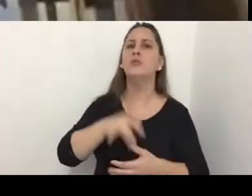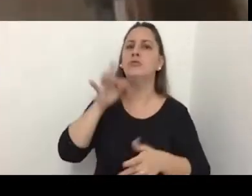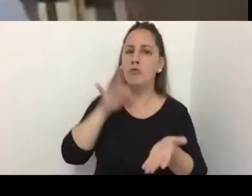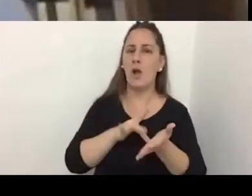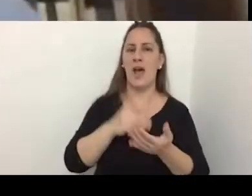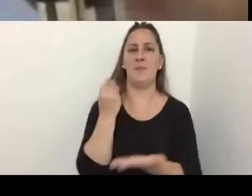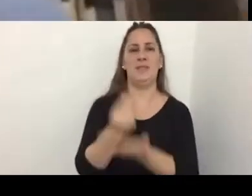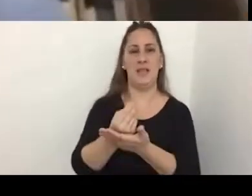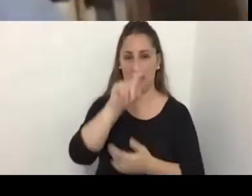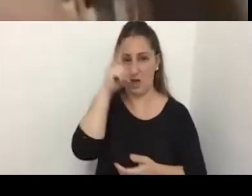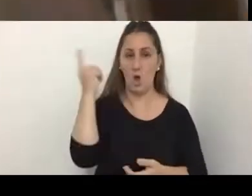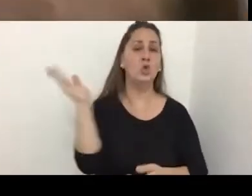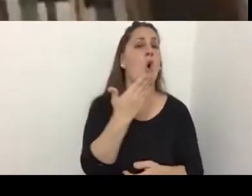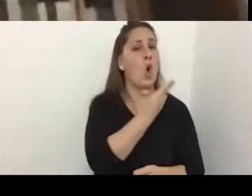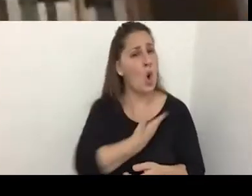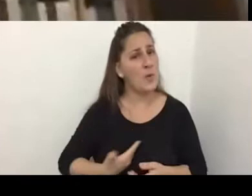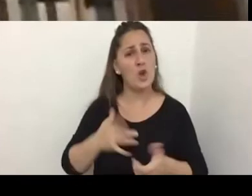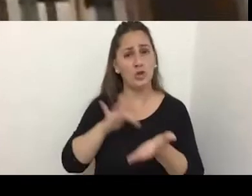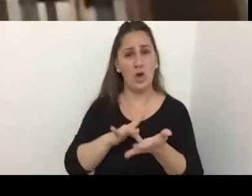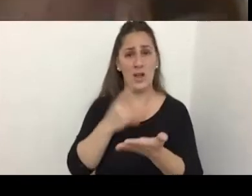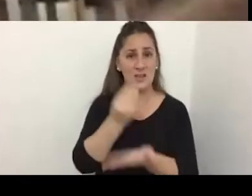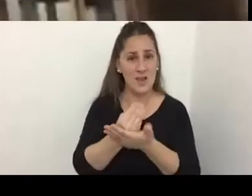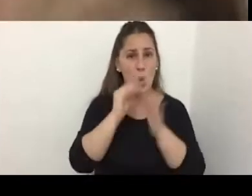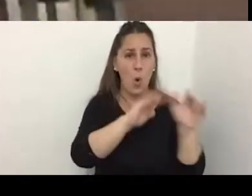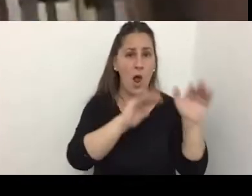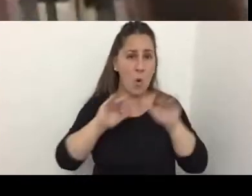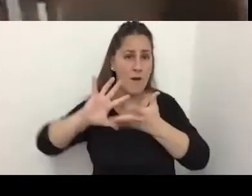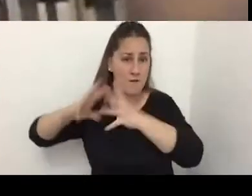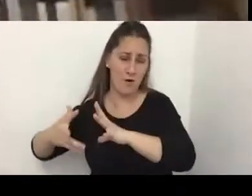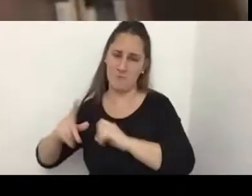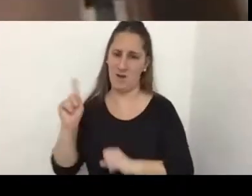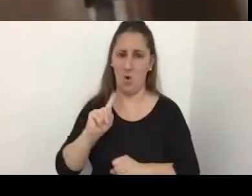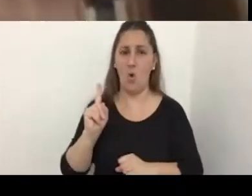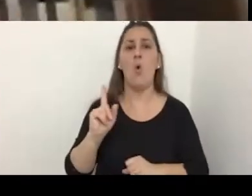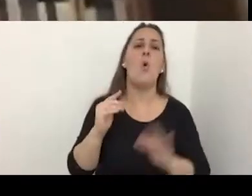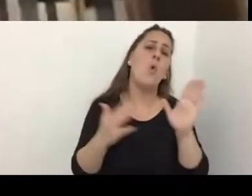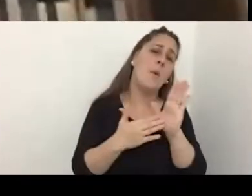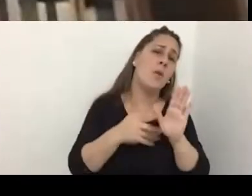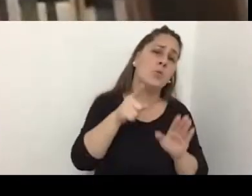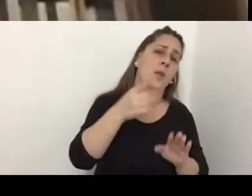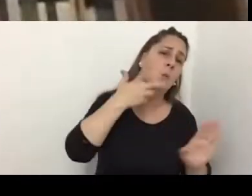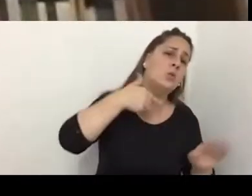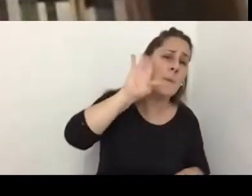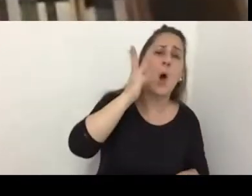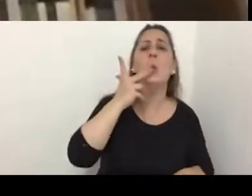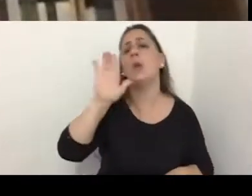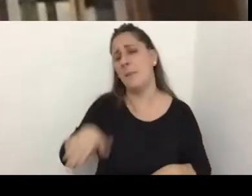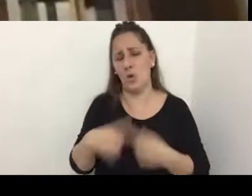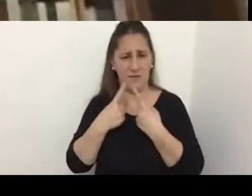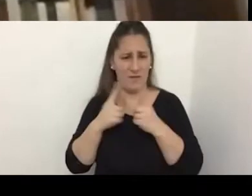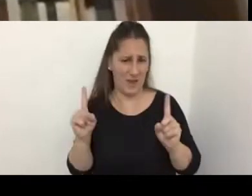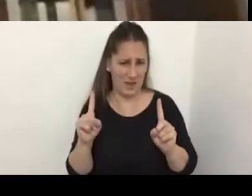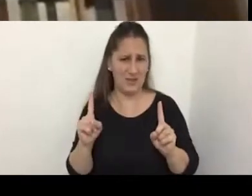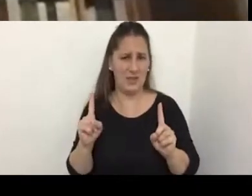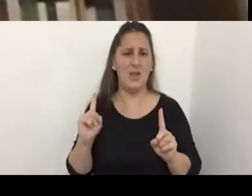los gobiernos al frente del Estado hacen lo mismo. Después, cuál le gusta a ustedes más o menos, ya es otro tema. Pero creo que vamos a poder